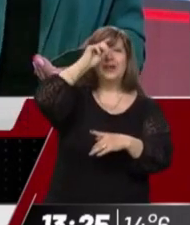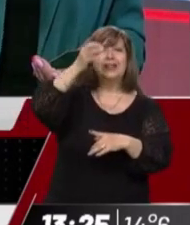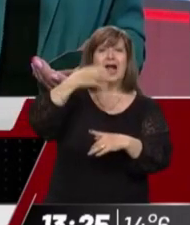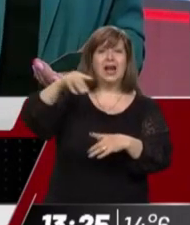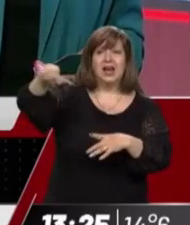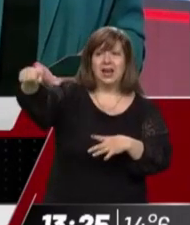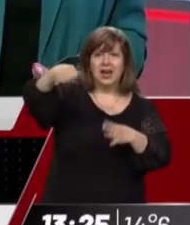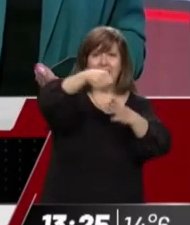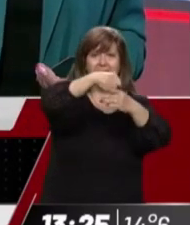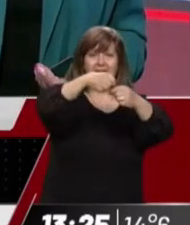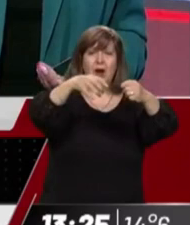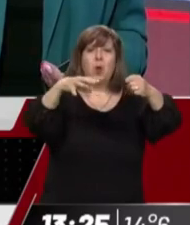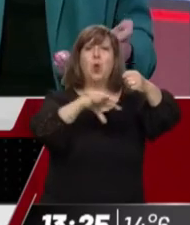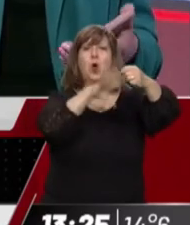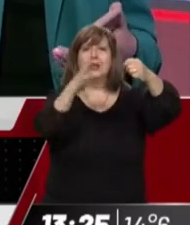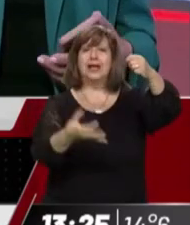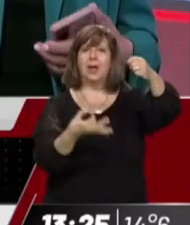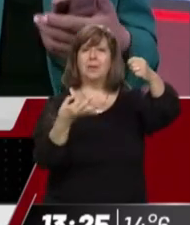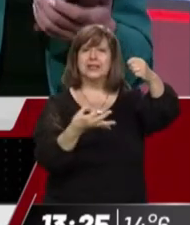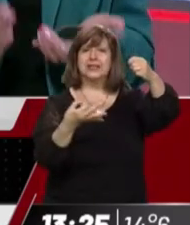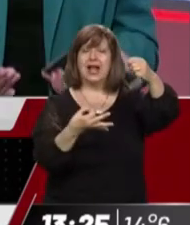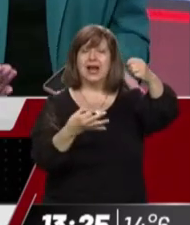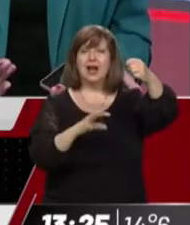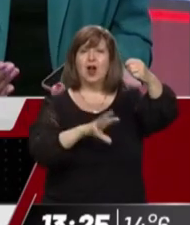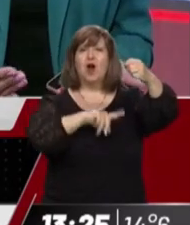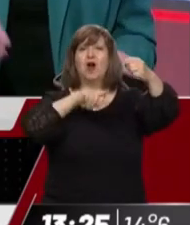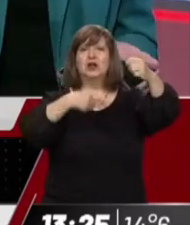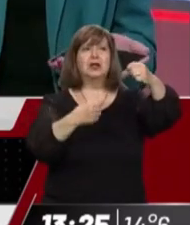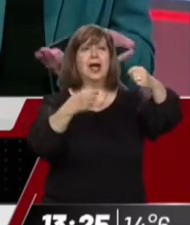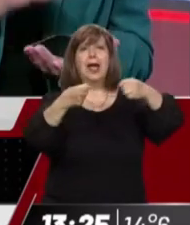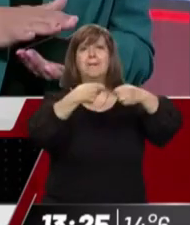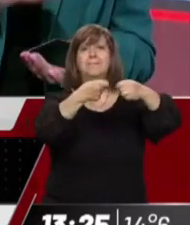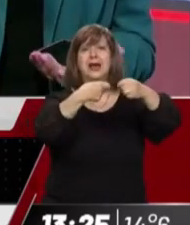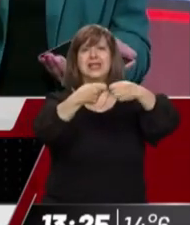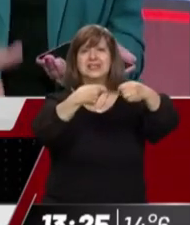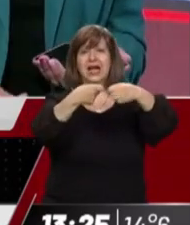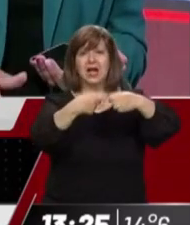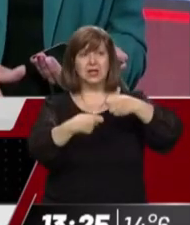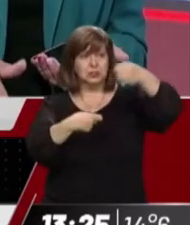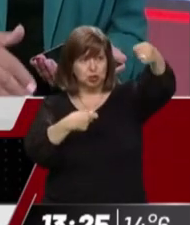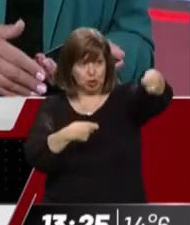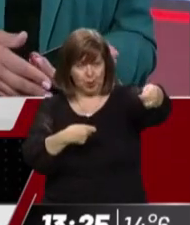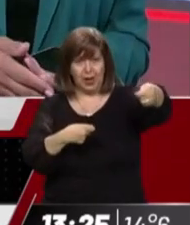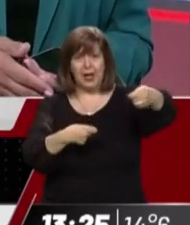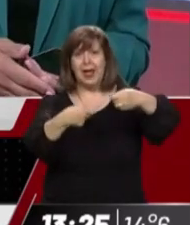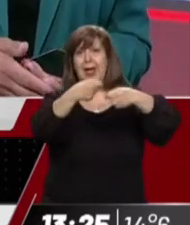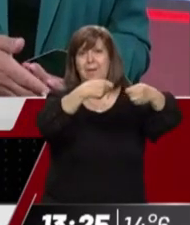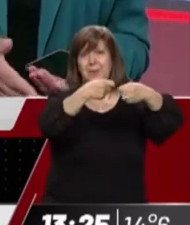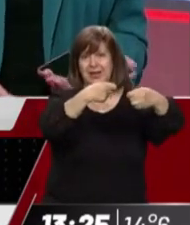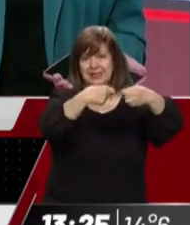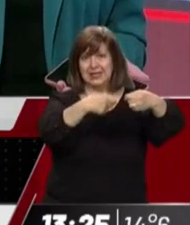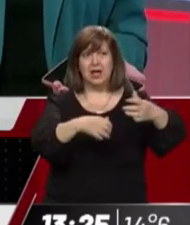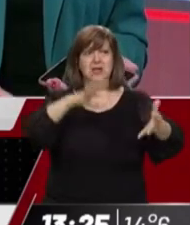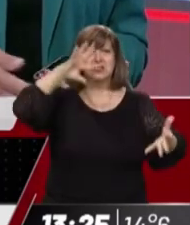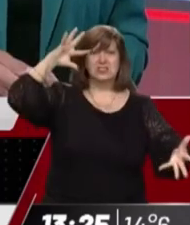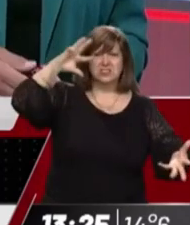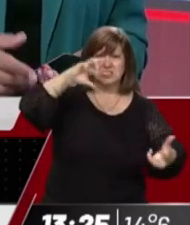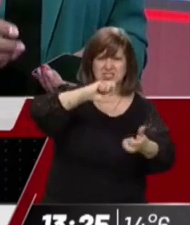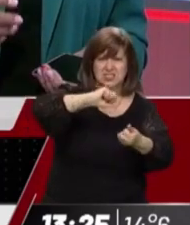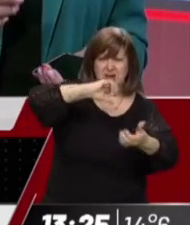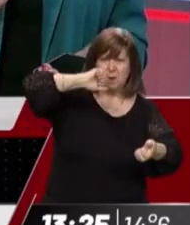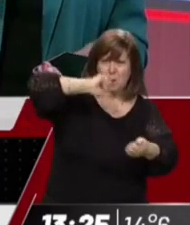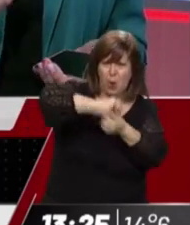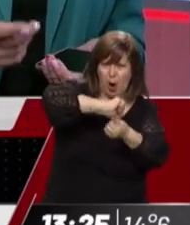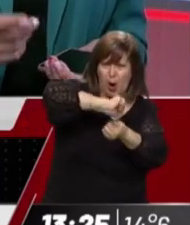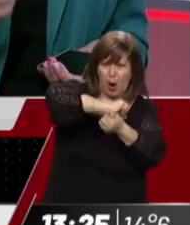los residuos domiciliarios normales, los trata otra empresa, se aplastan y se entierran. Claro, entonces, el circuito es otro, es Marcela. Otro. No